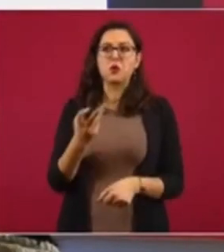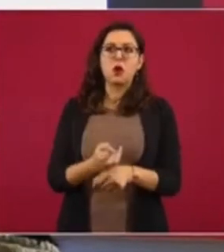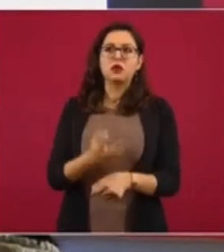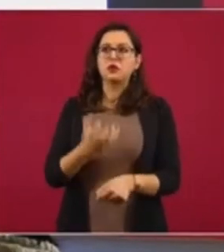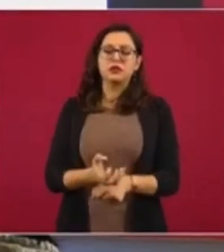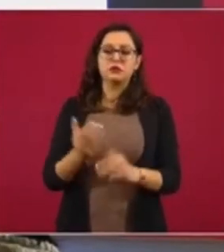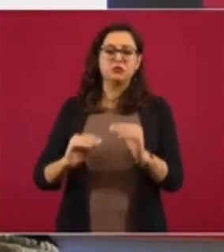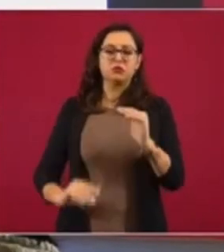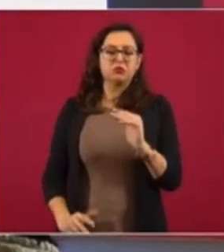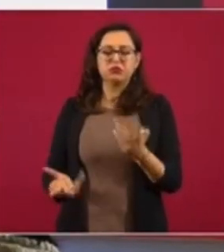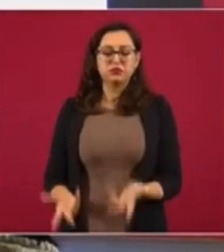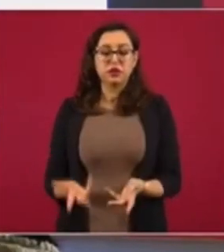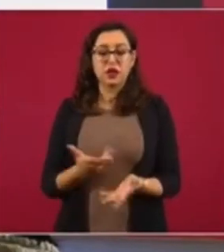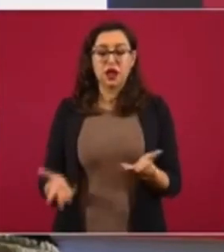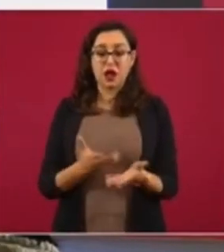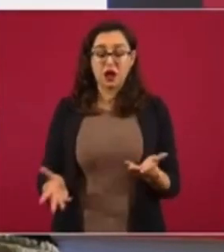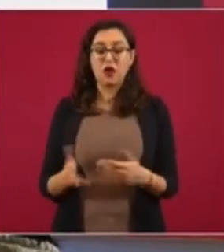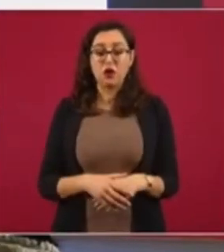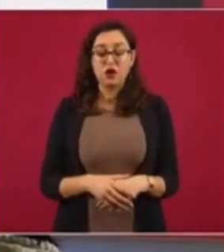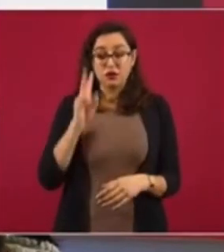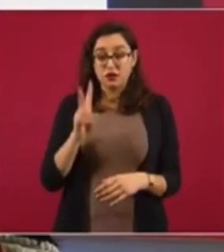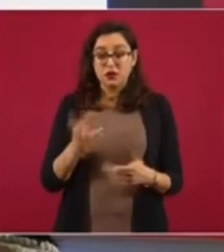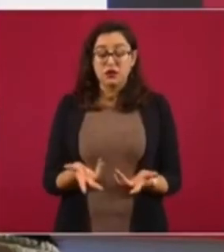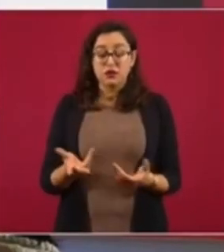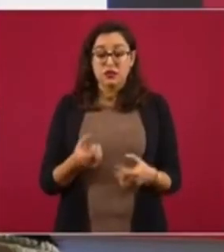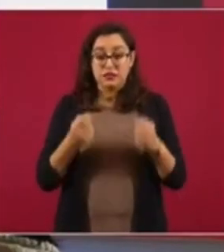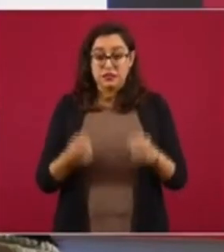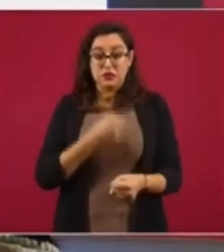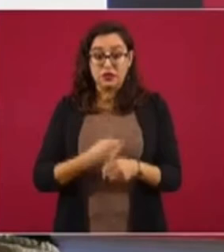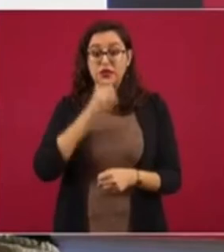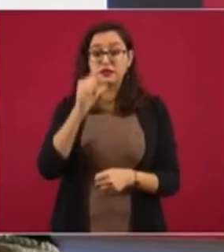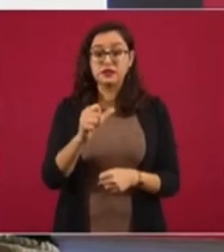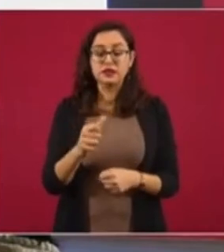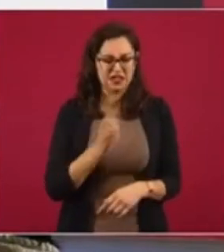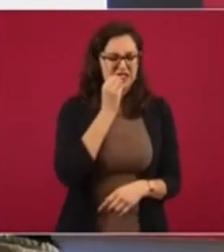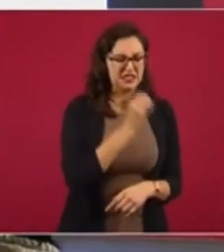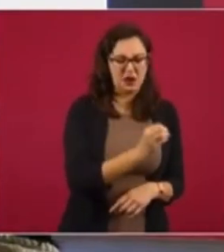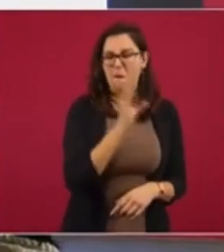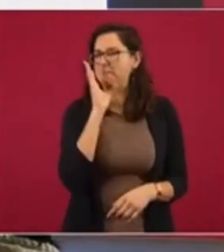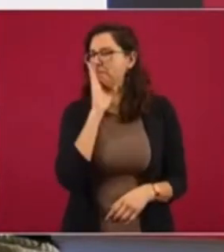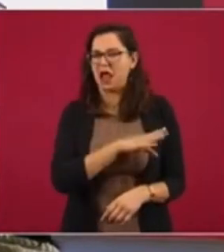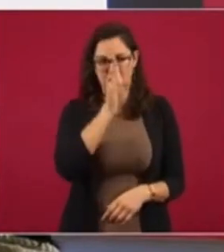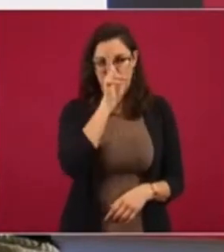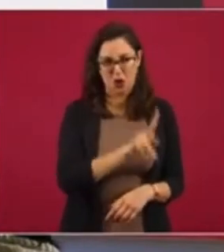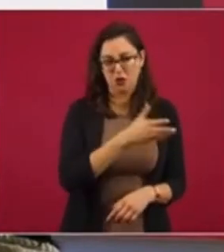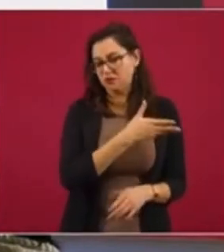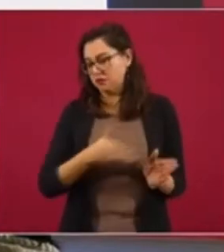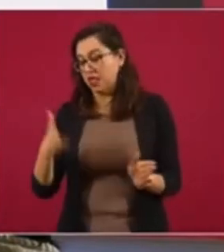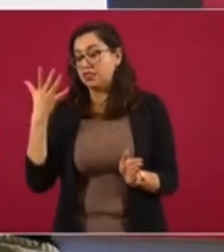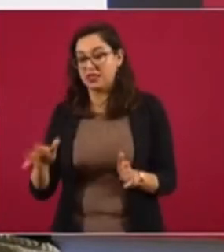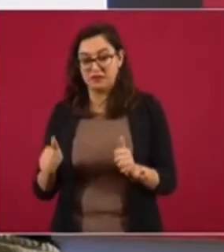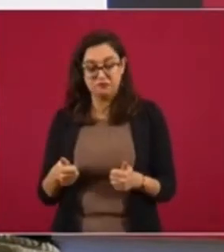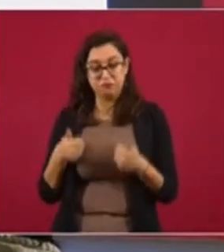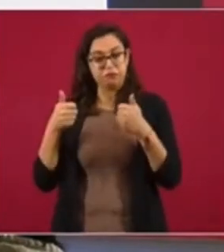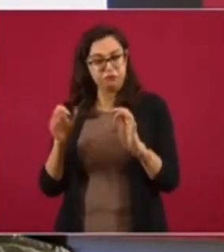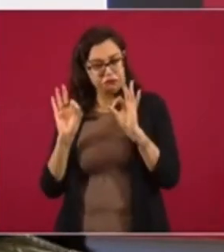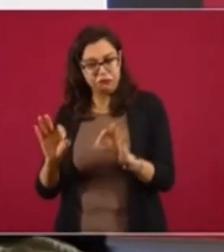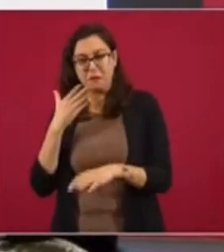25.1. Y, segundo lugar, inseguridad, 19.1. Y falta de empleo, 14.1. ¿Qué calificación le daría a, ya sabes